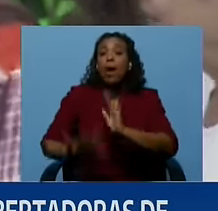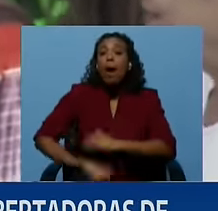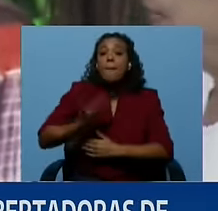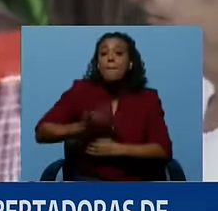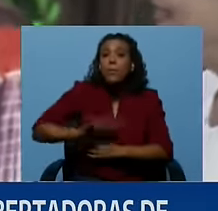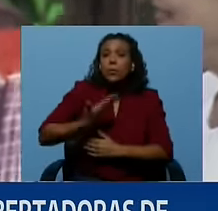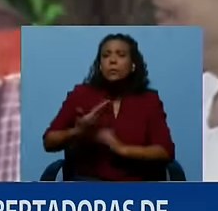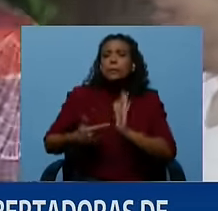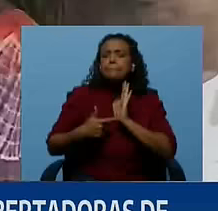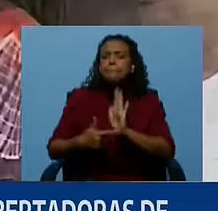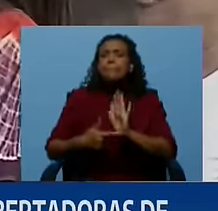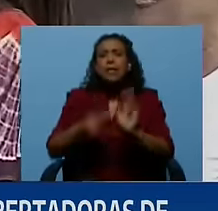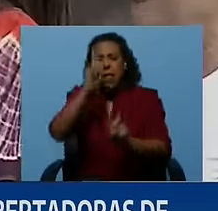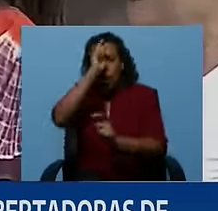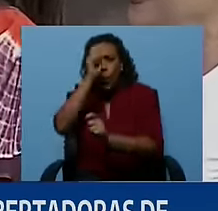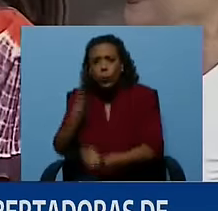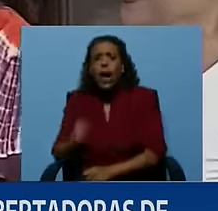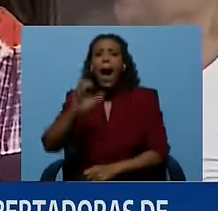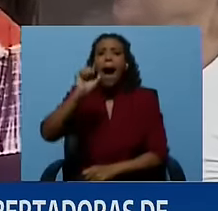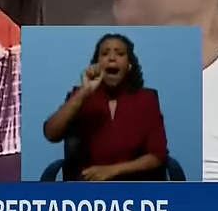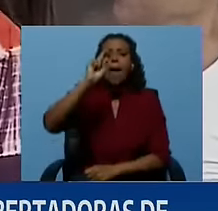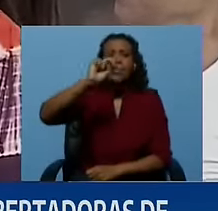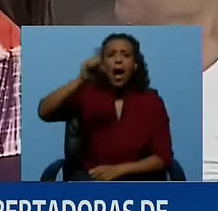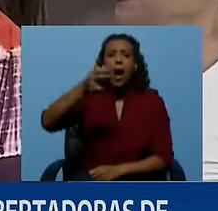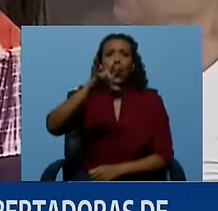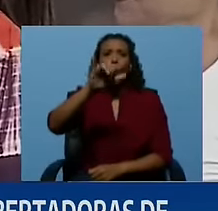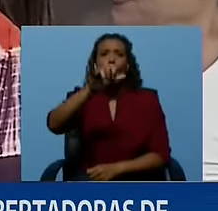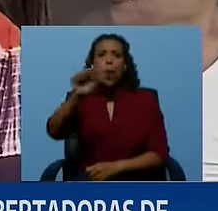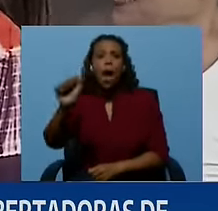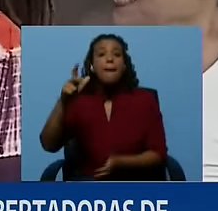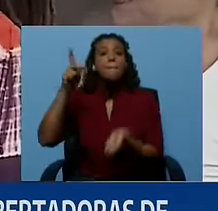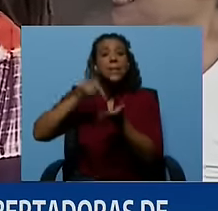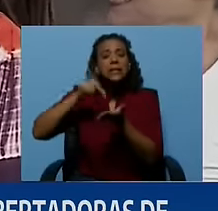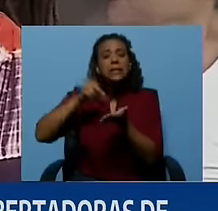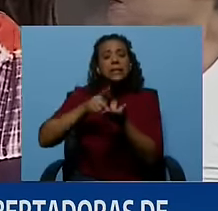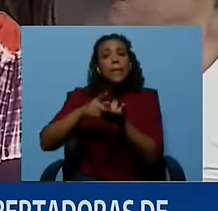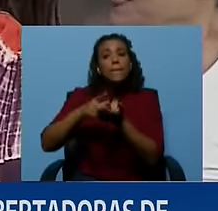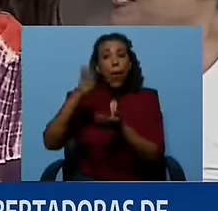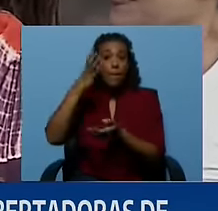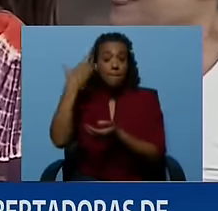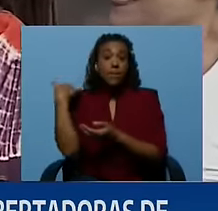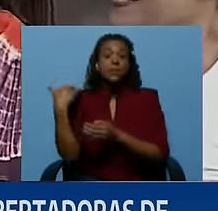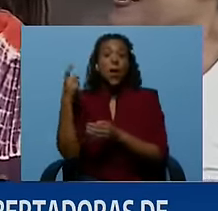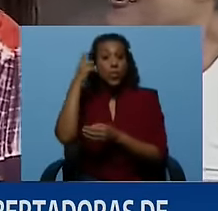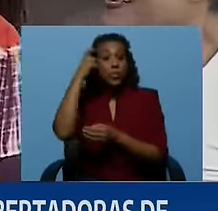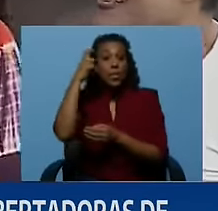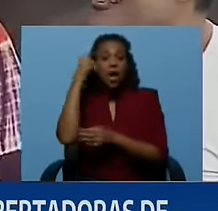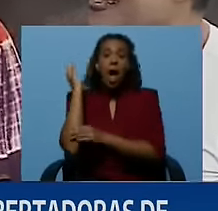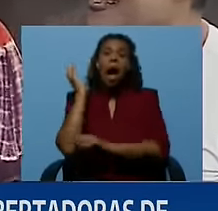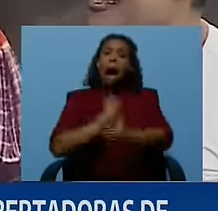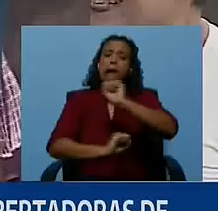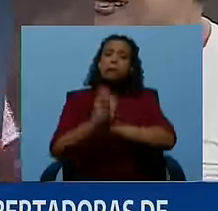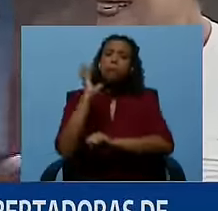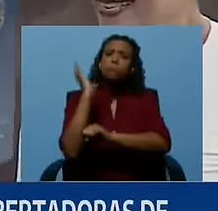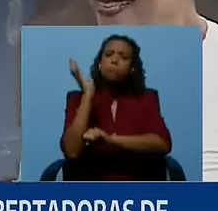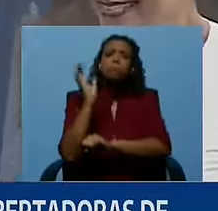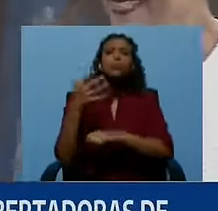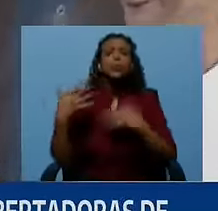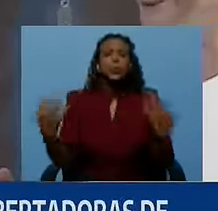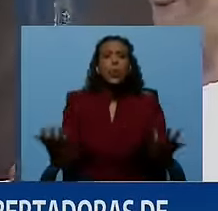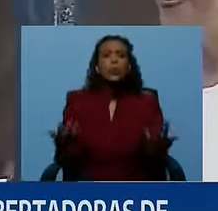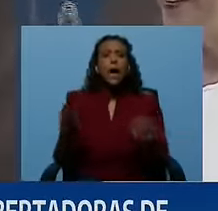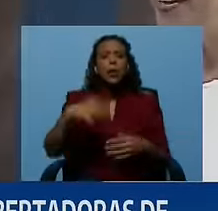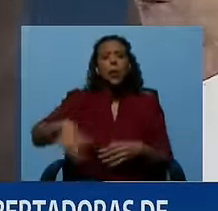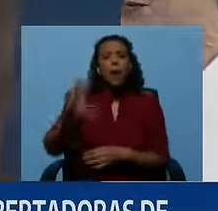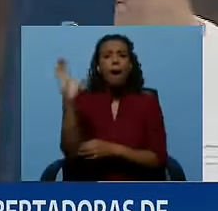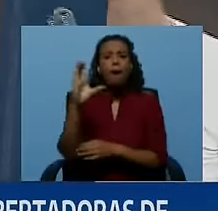importancia de condecorar a Nangula Yenyos, quien participó en el Congreso Antifascista que se realizó en